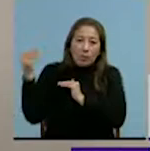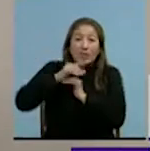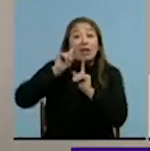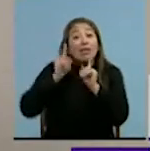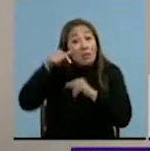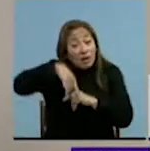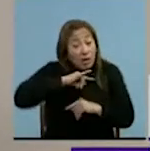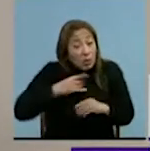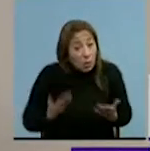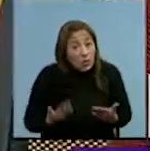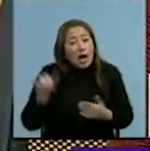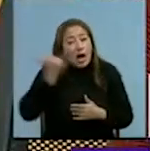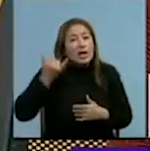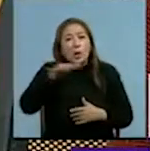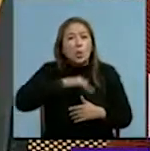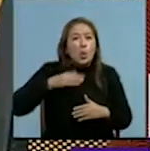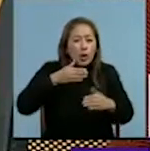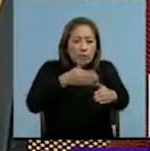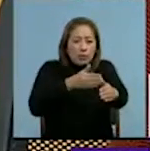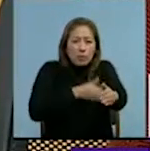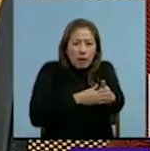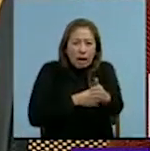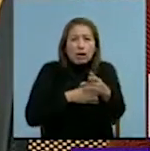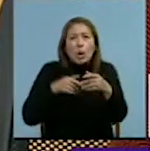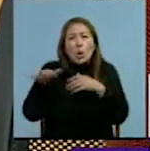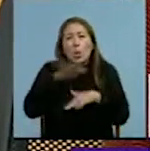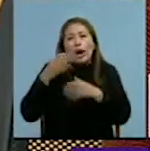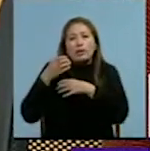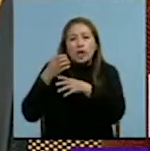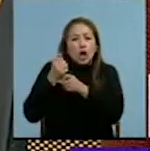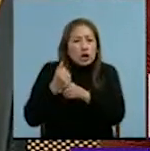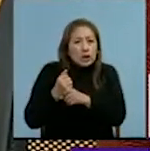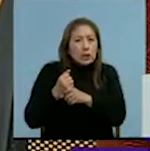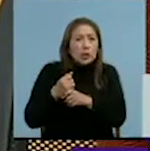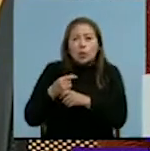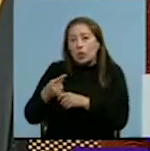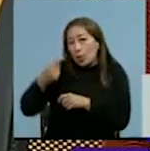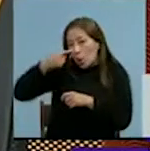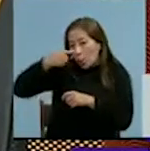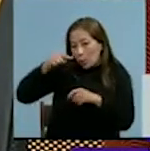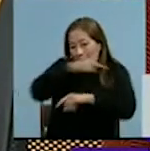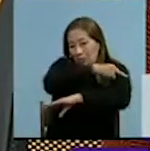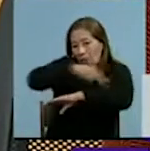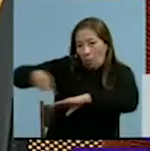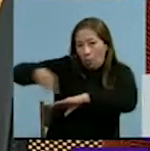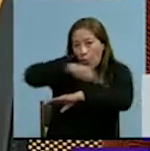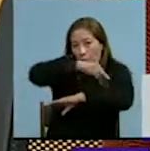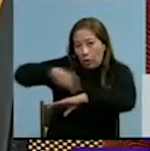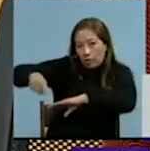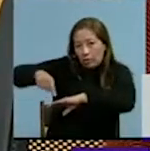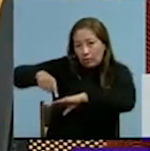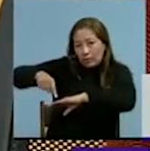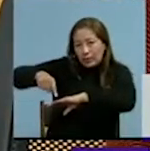se ha establecido para dejar los vehículos de gran porte por ejemplo si se estableció en la última cuadra de la